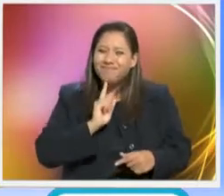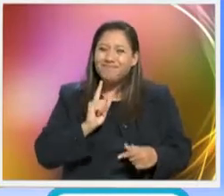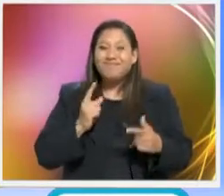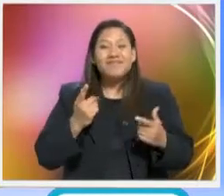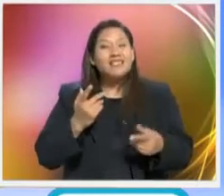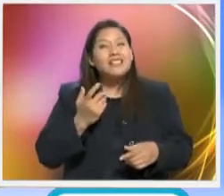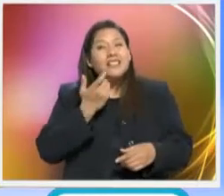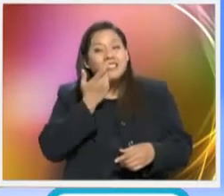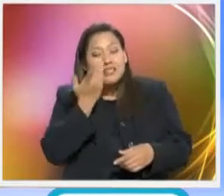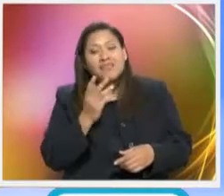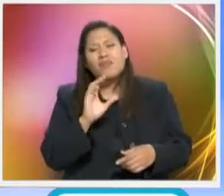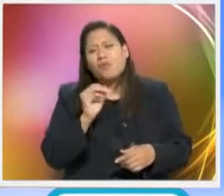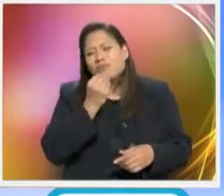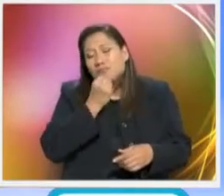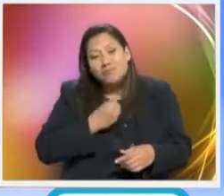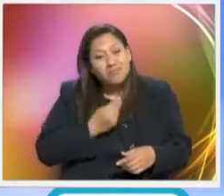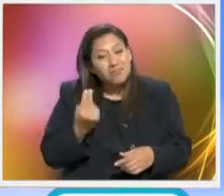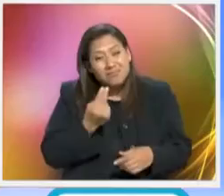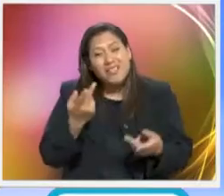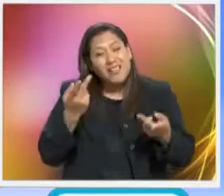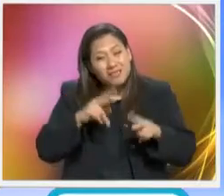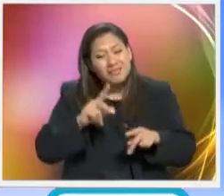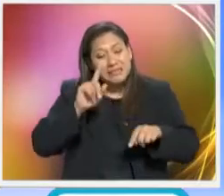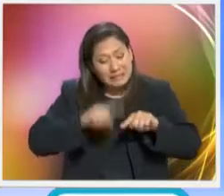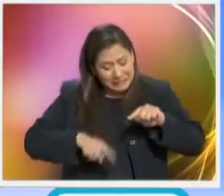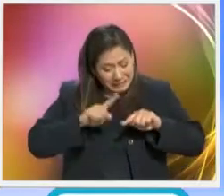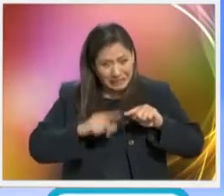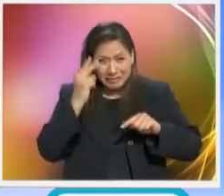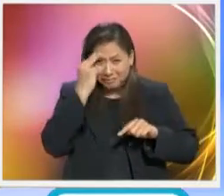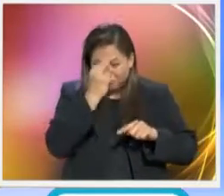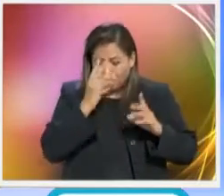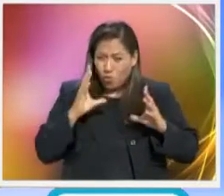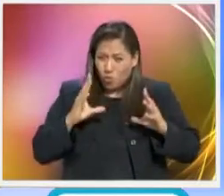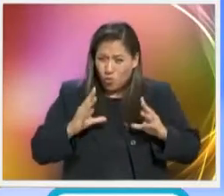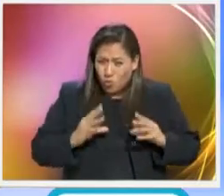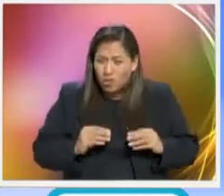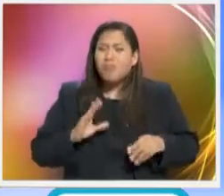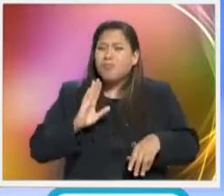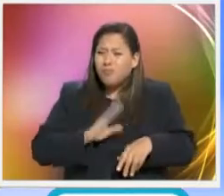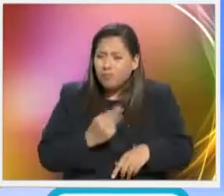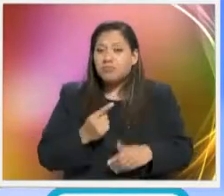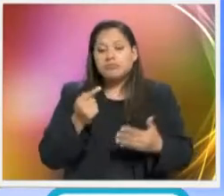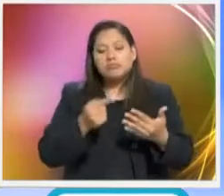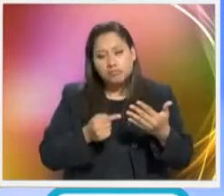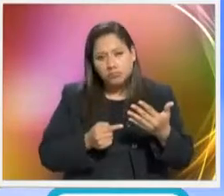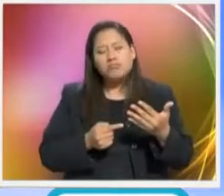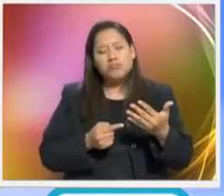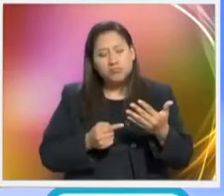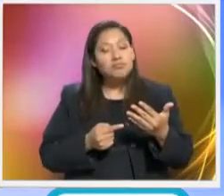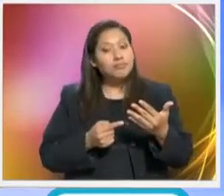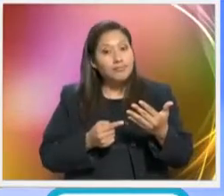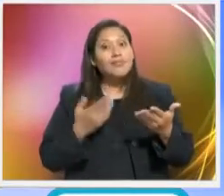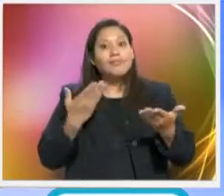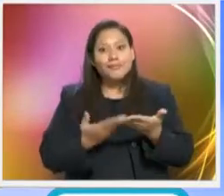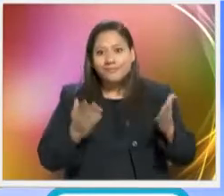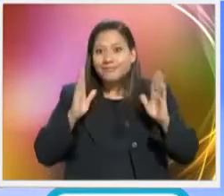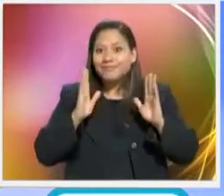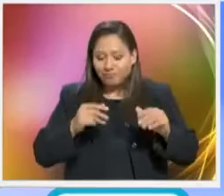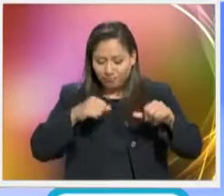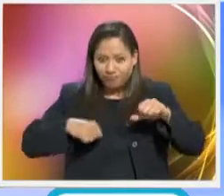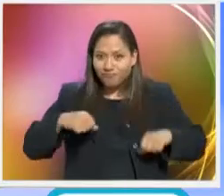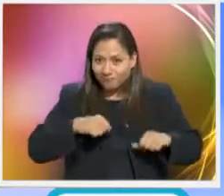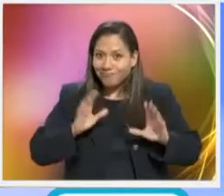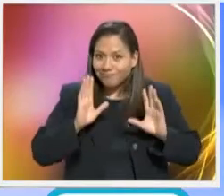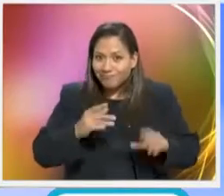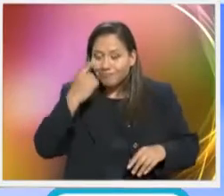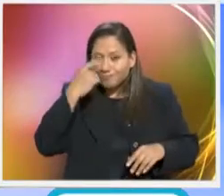que buscan o necesitan todo lo contrario, hacer una reducción. Las causas son muchas y afortunadamente hay